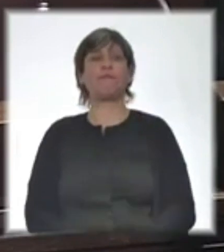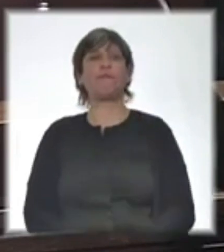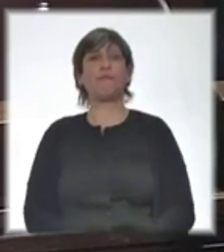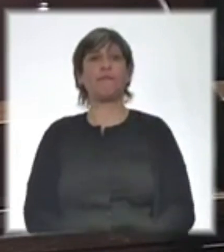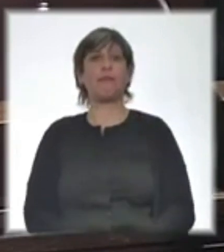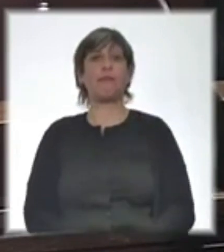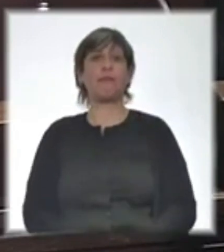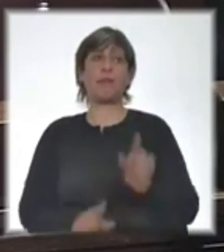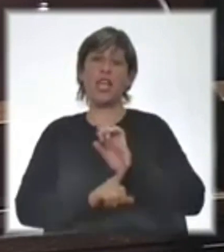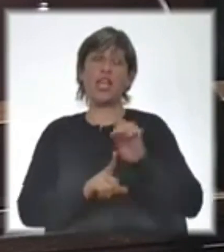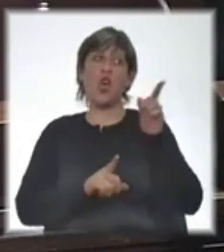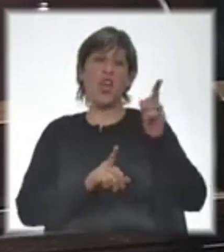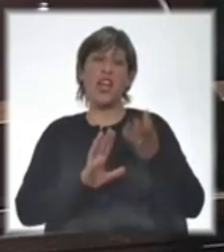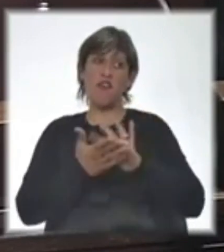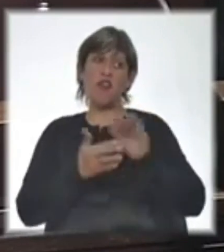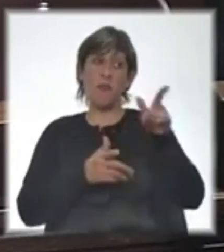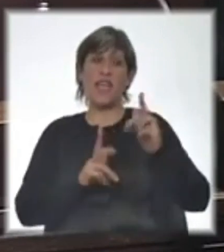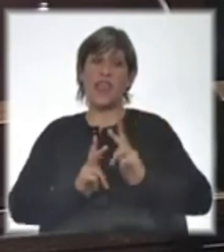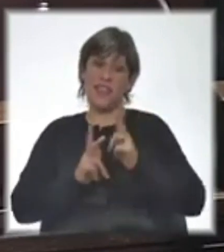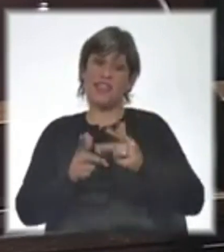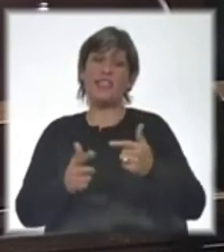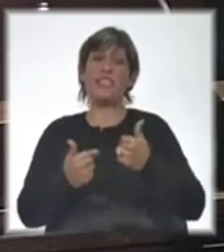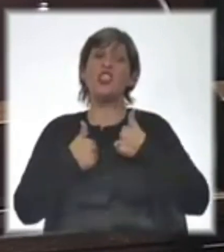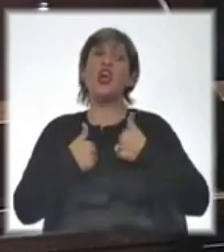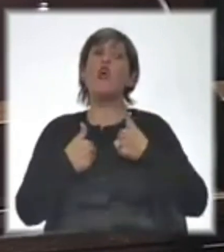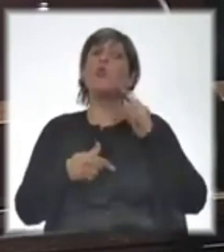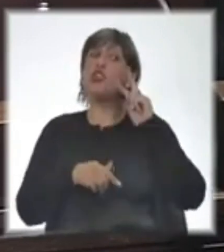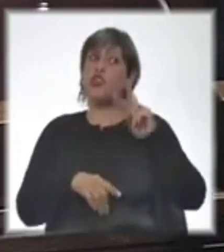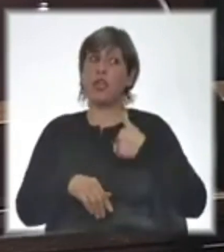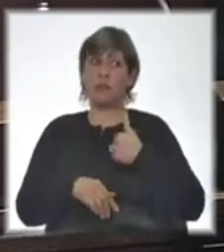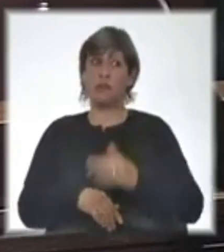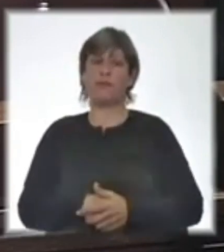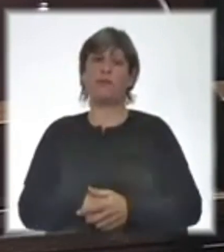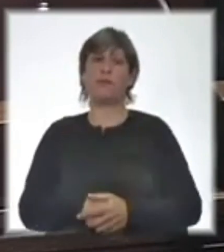Que no es como usted lo dice, sino como yo lo veo.